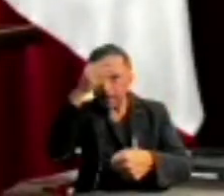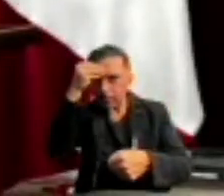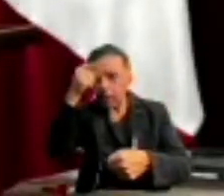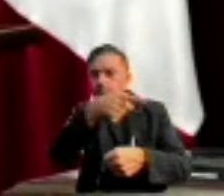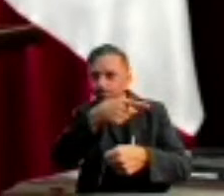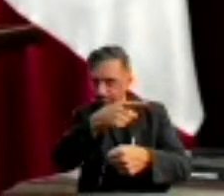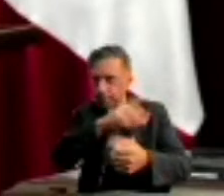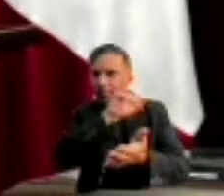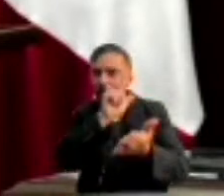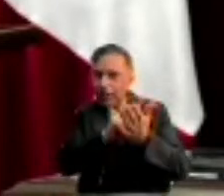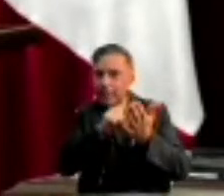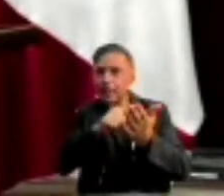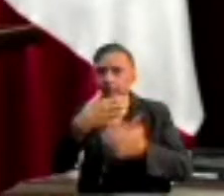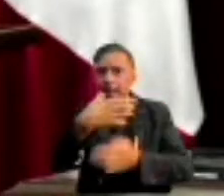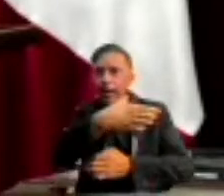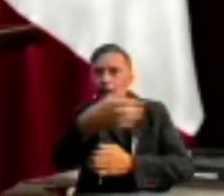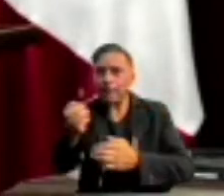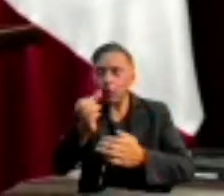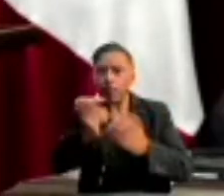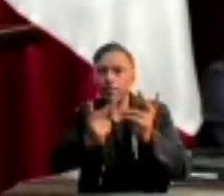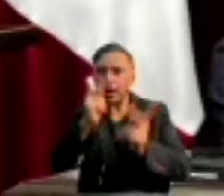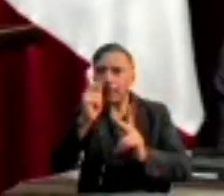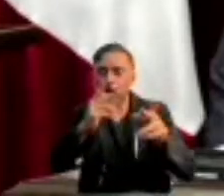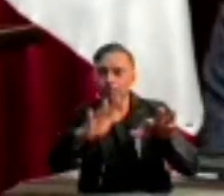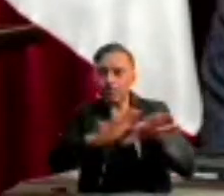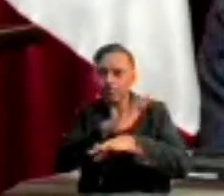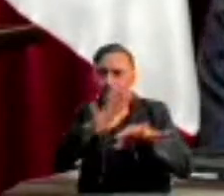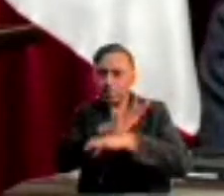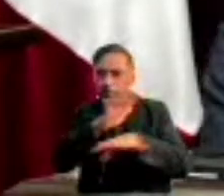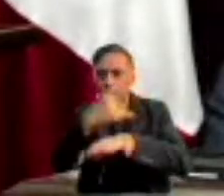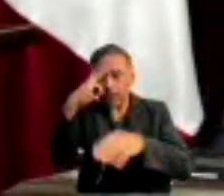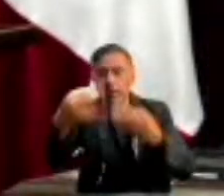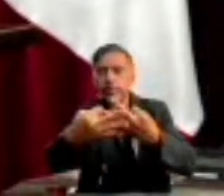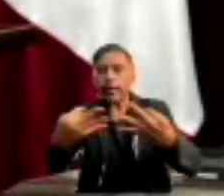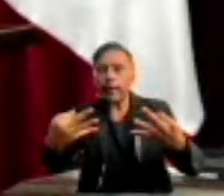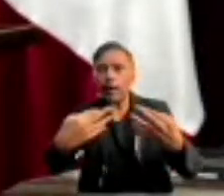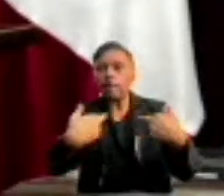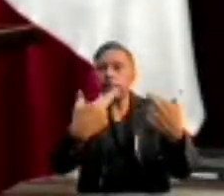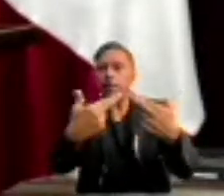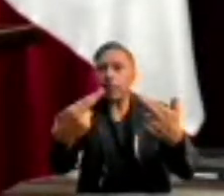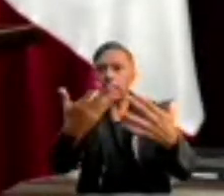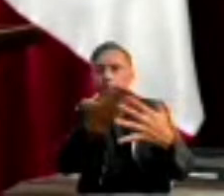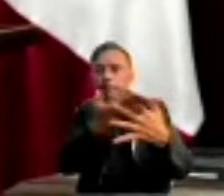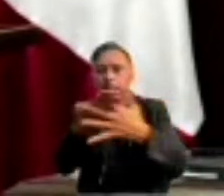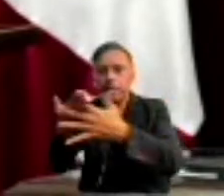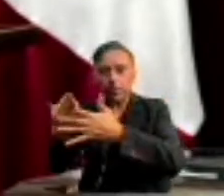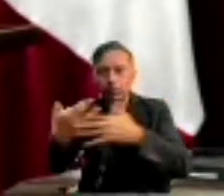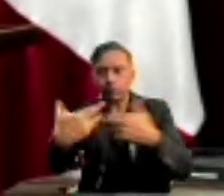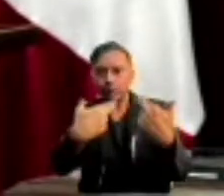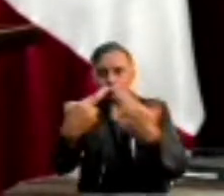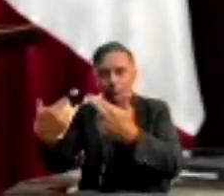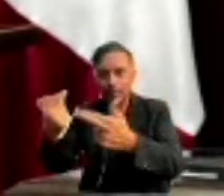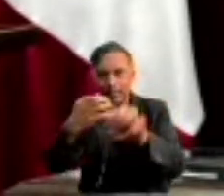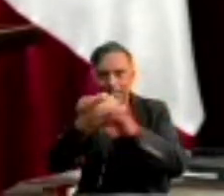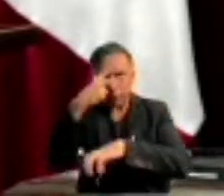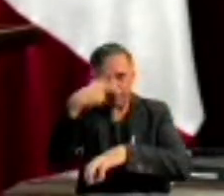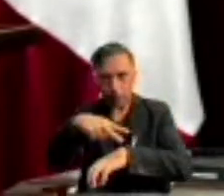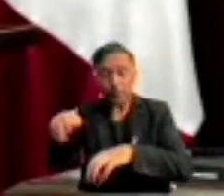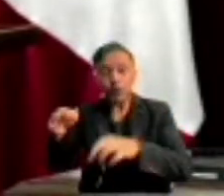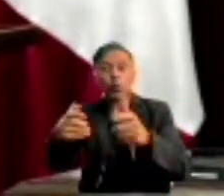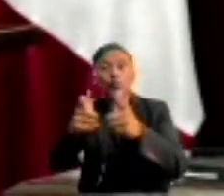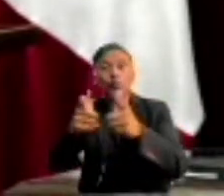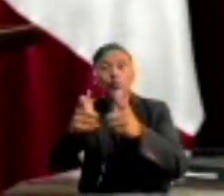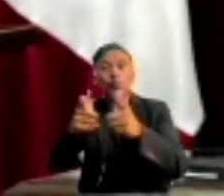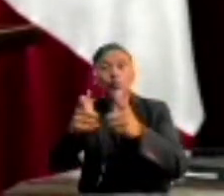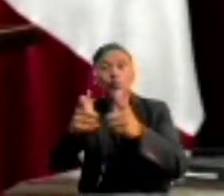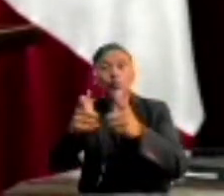tierras y creación de ejidos en el sureste del Estado de México. Fue integrante del grupo denominado Toluca, que militó en el